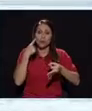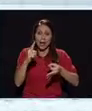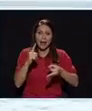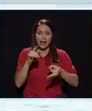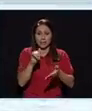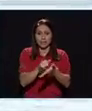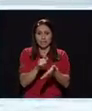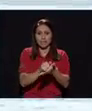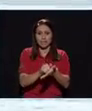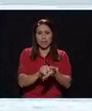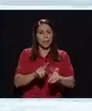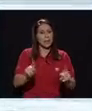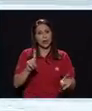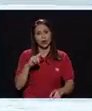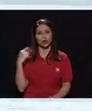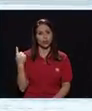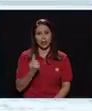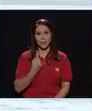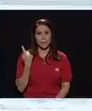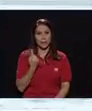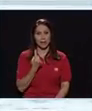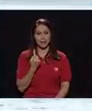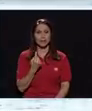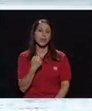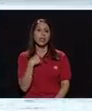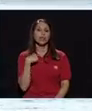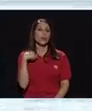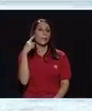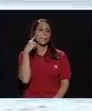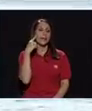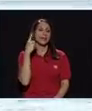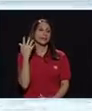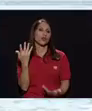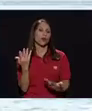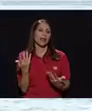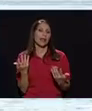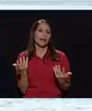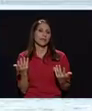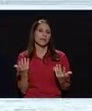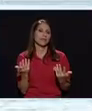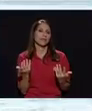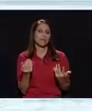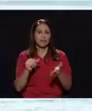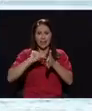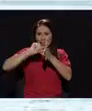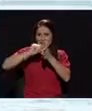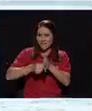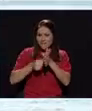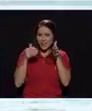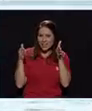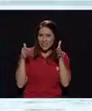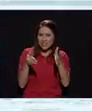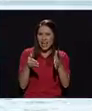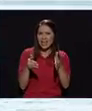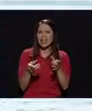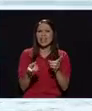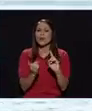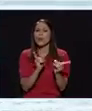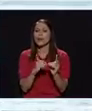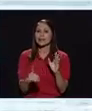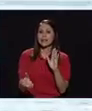justificar conservación, pero no siempre. Y pienso que enfatizar en los